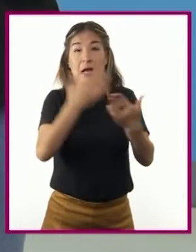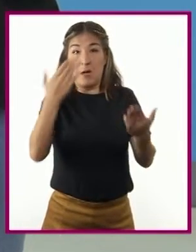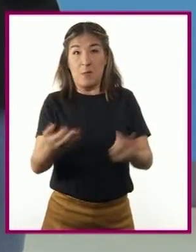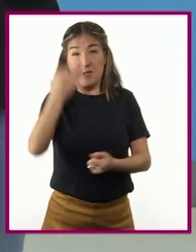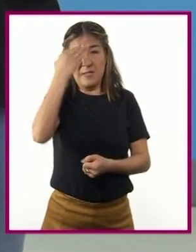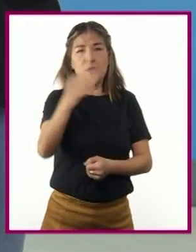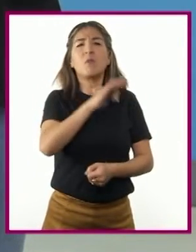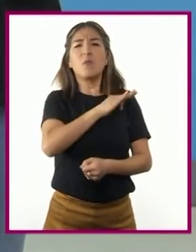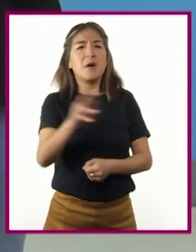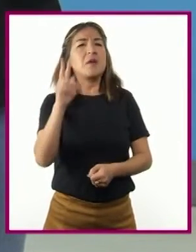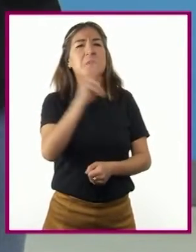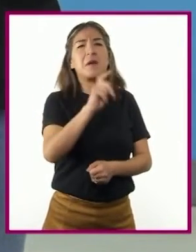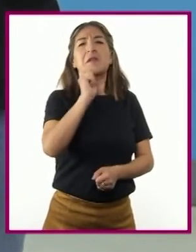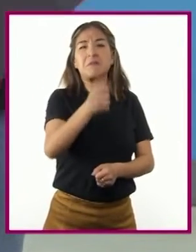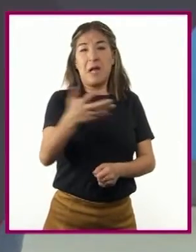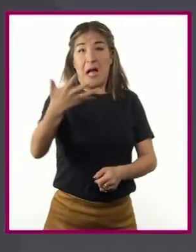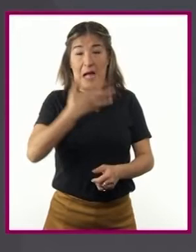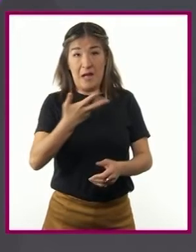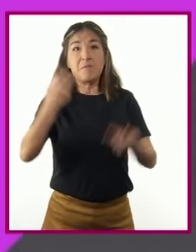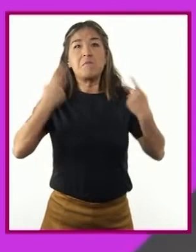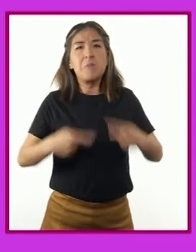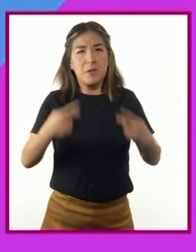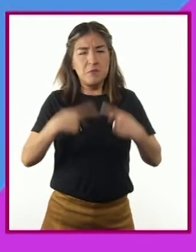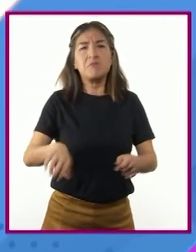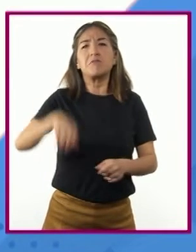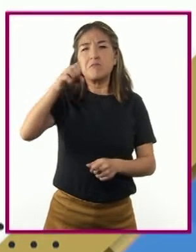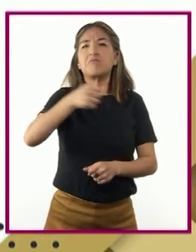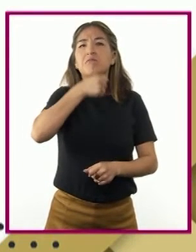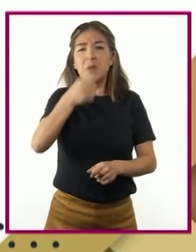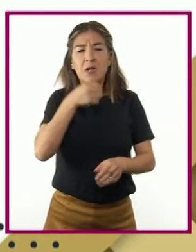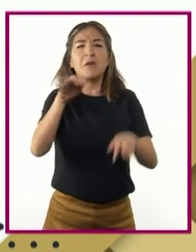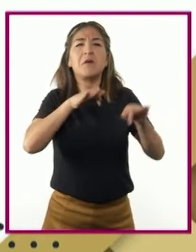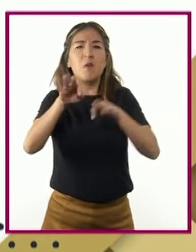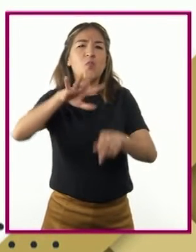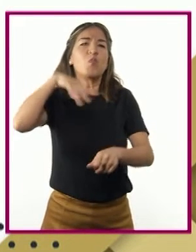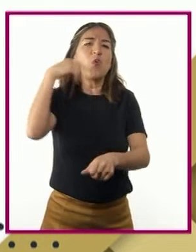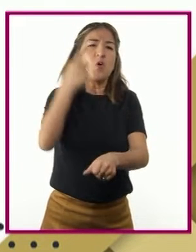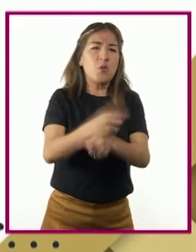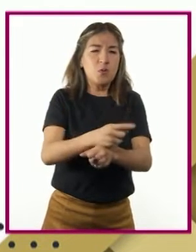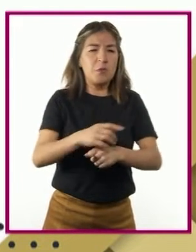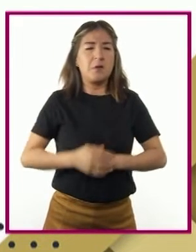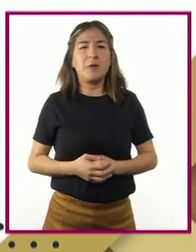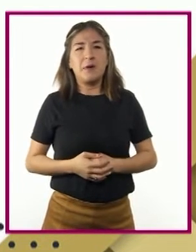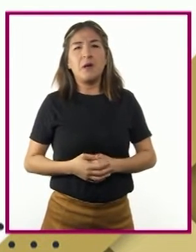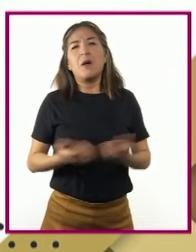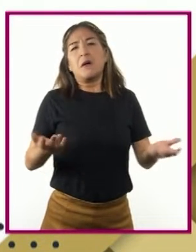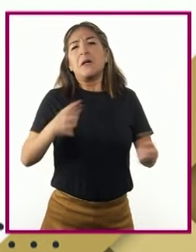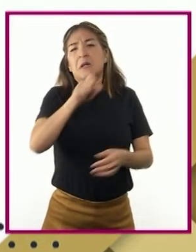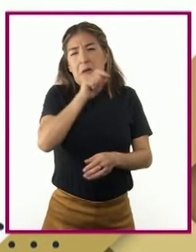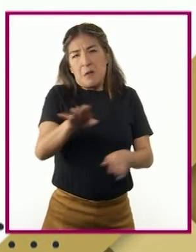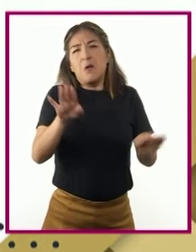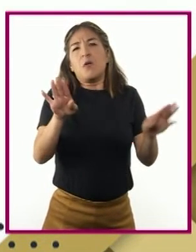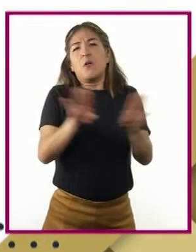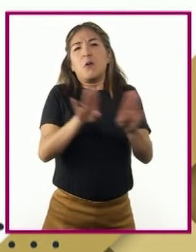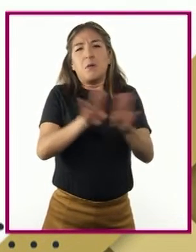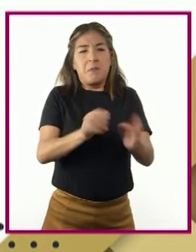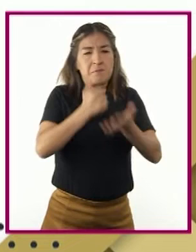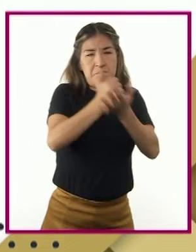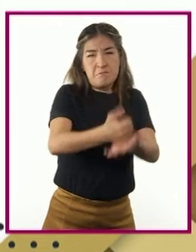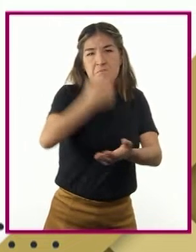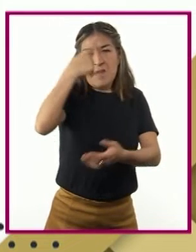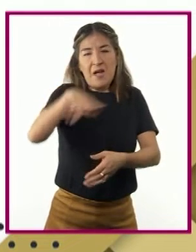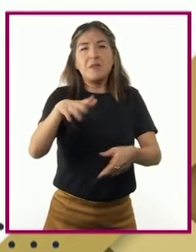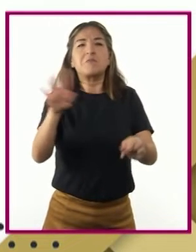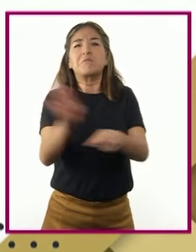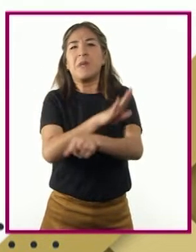podemos observar que hay personas mayores trabajando como voluntarios o cumpliendo tareas que benefician